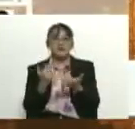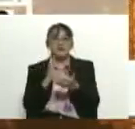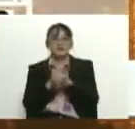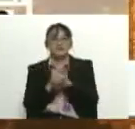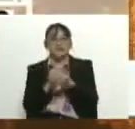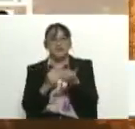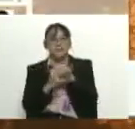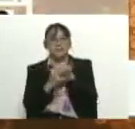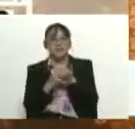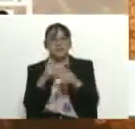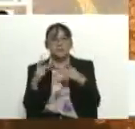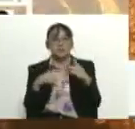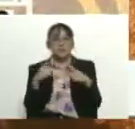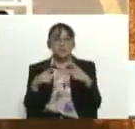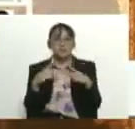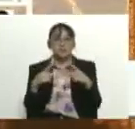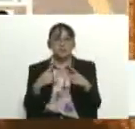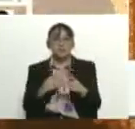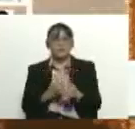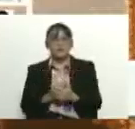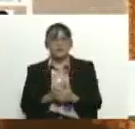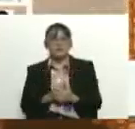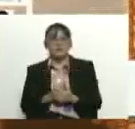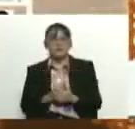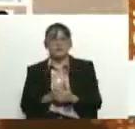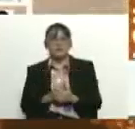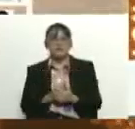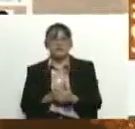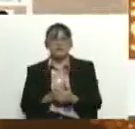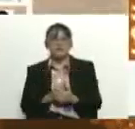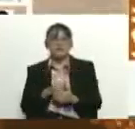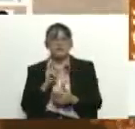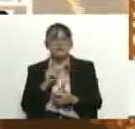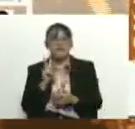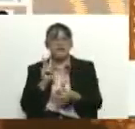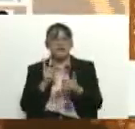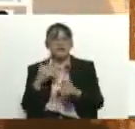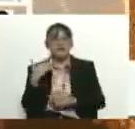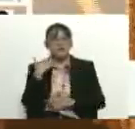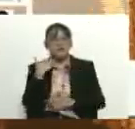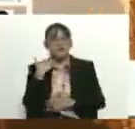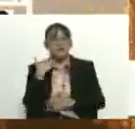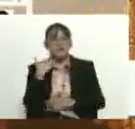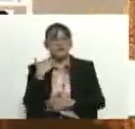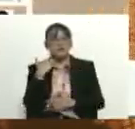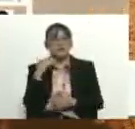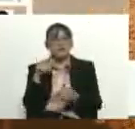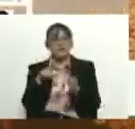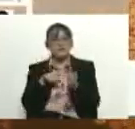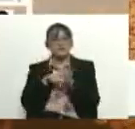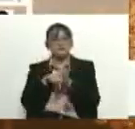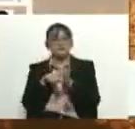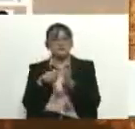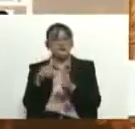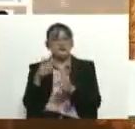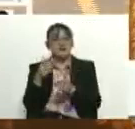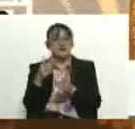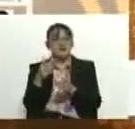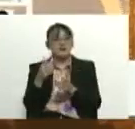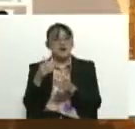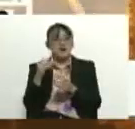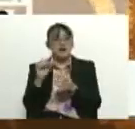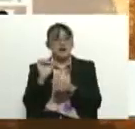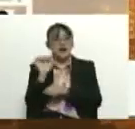Para apoyar esos productores también hubo alguna afectación en la troncal cinco que es esa gran carretera